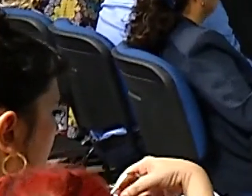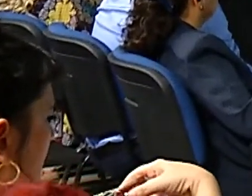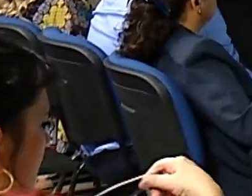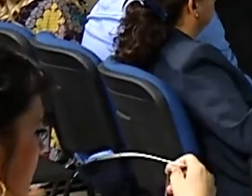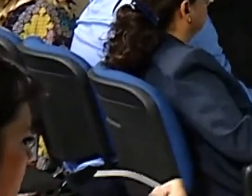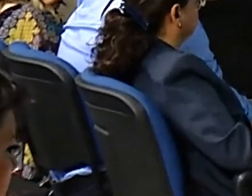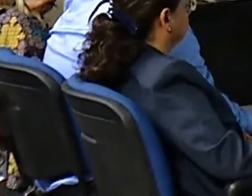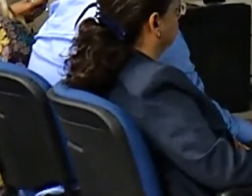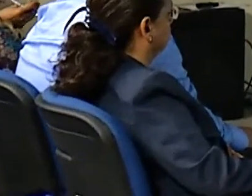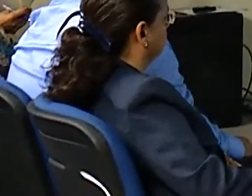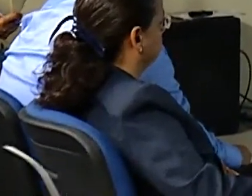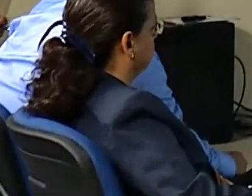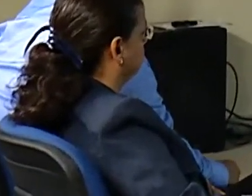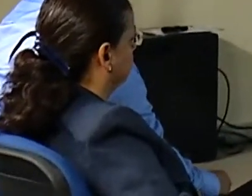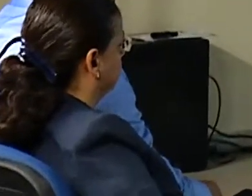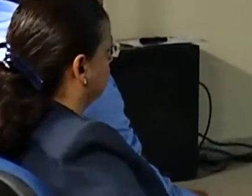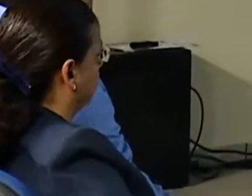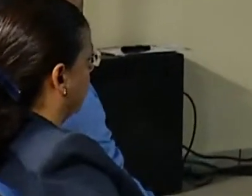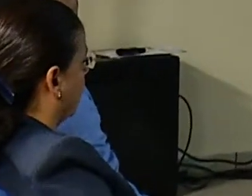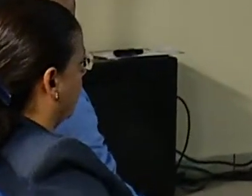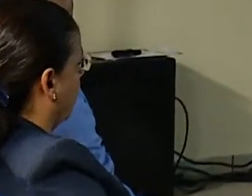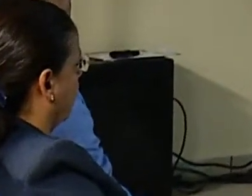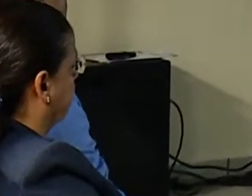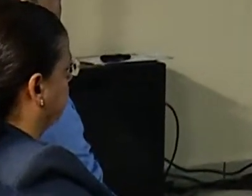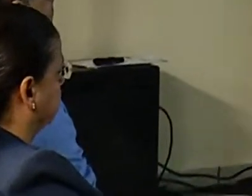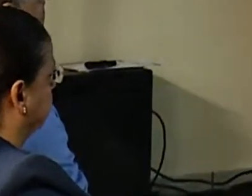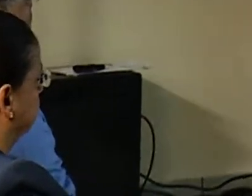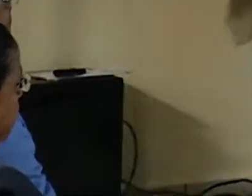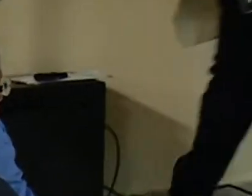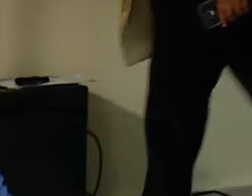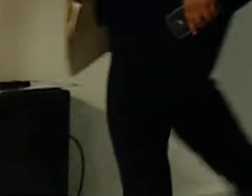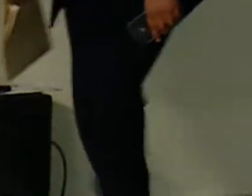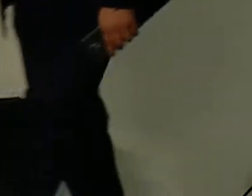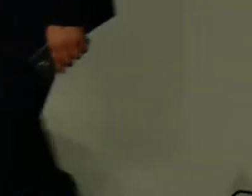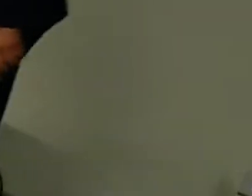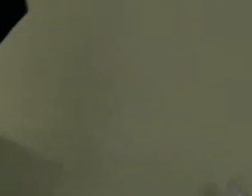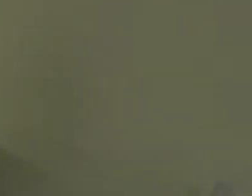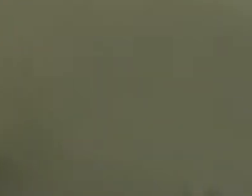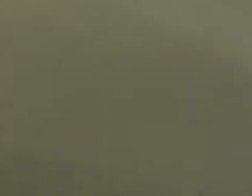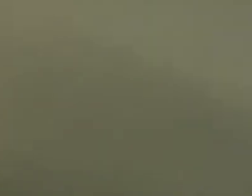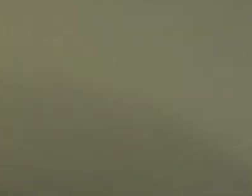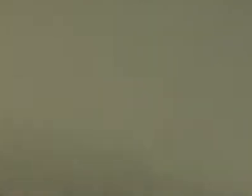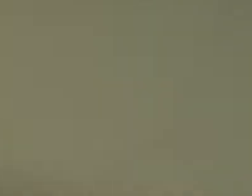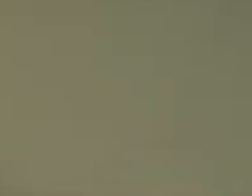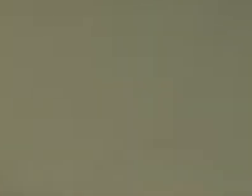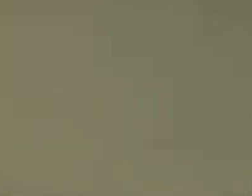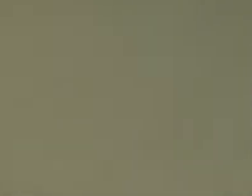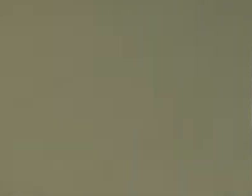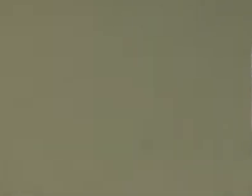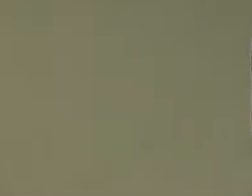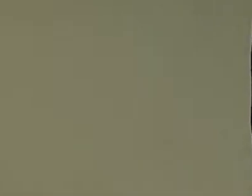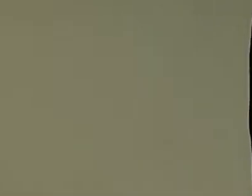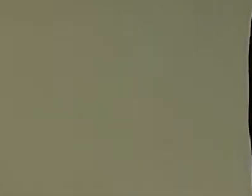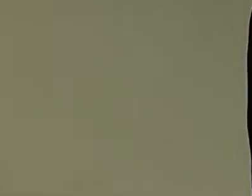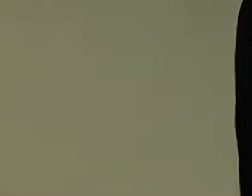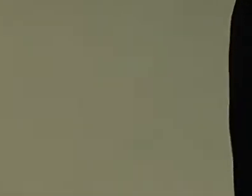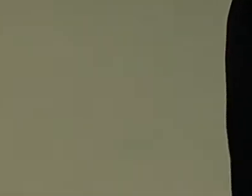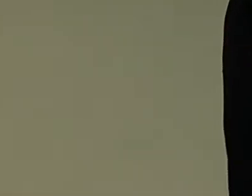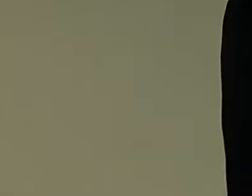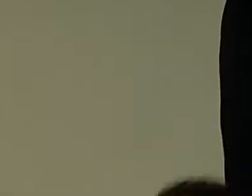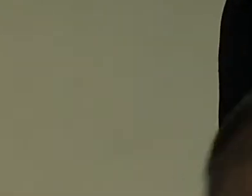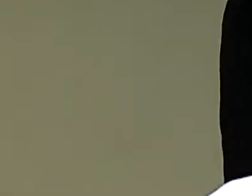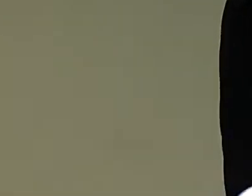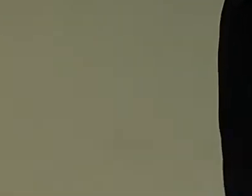nos enfocamos en los problemas, la discapacidad, las dificultades que el estudiante tiene.